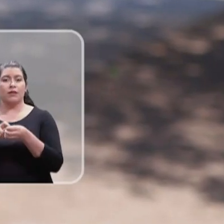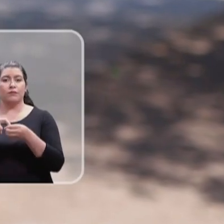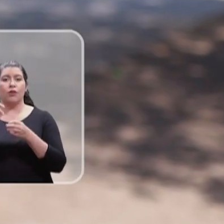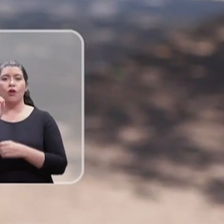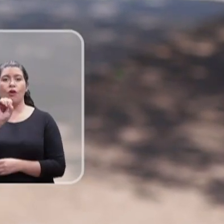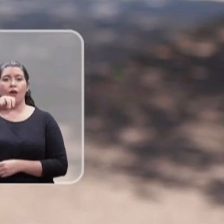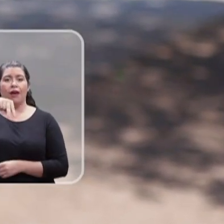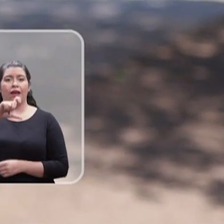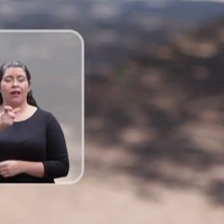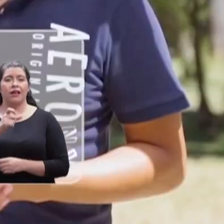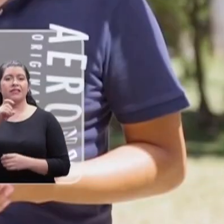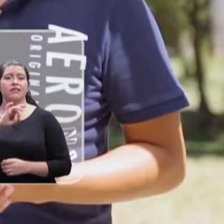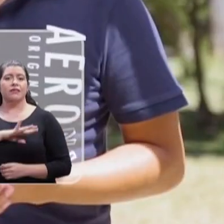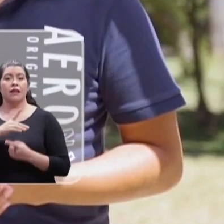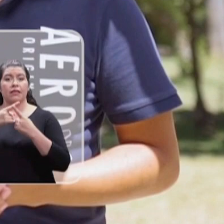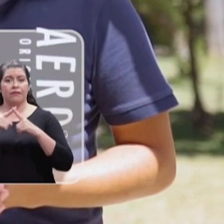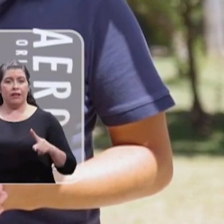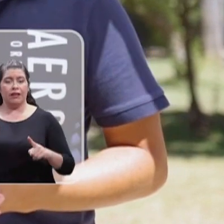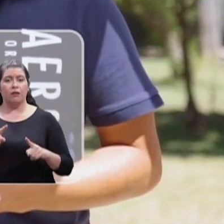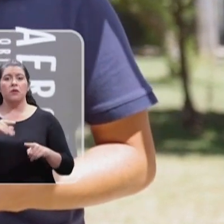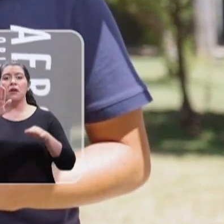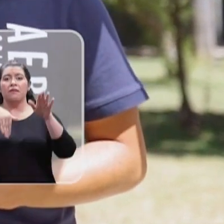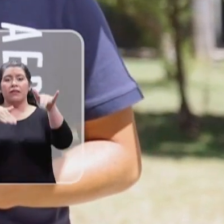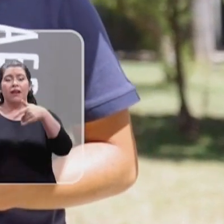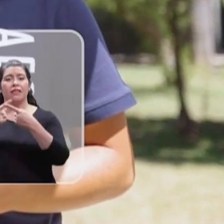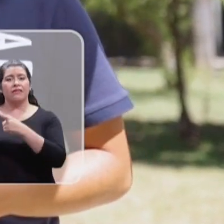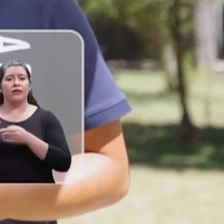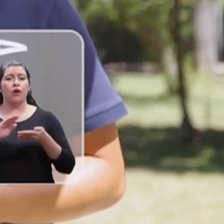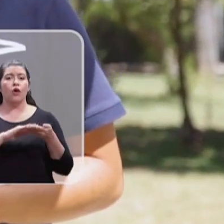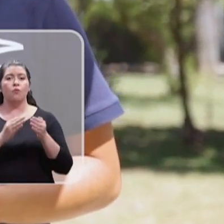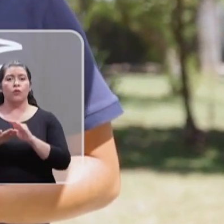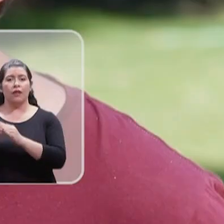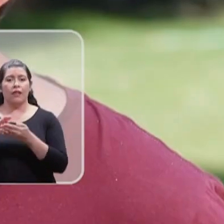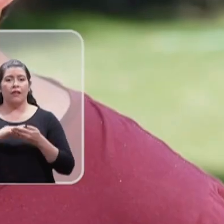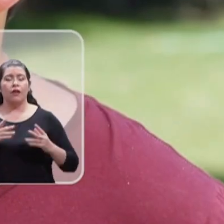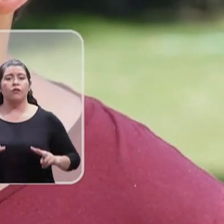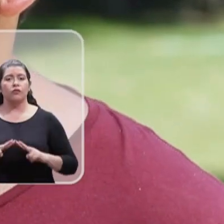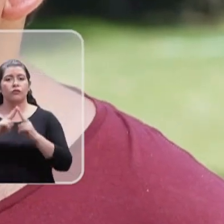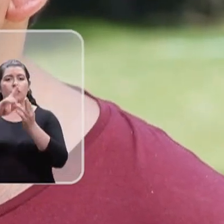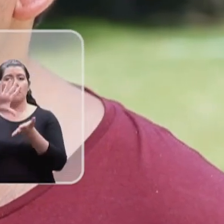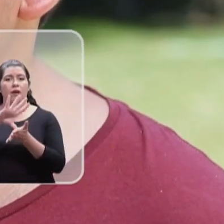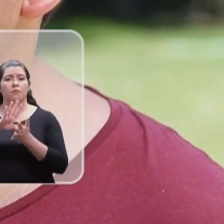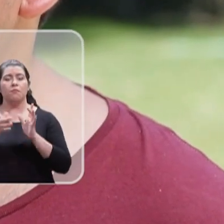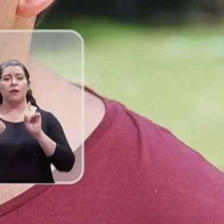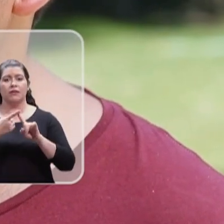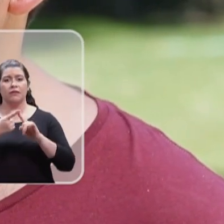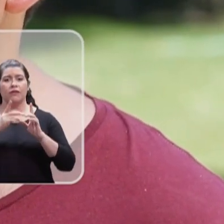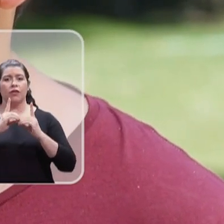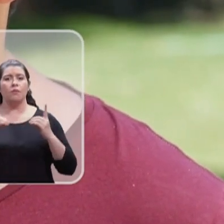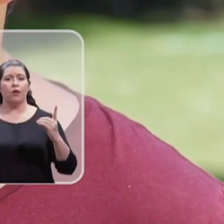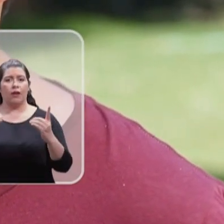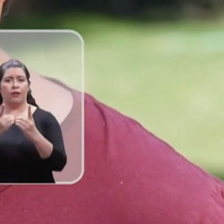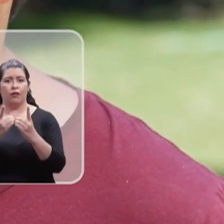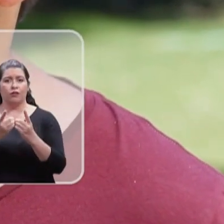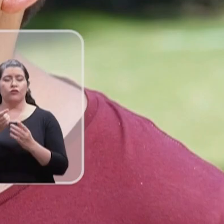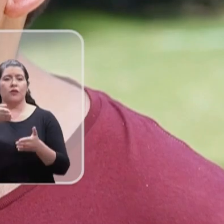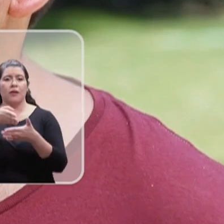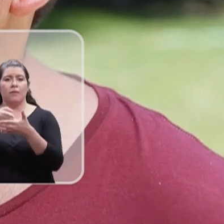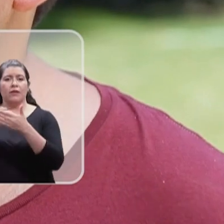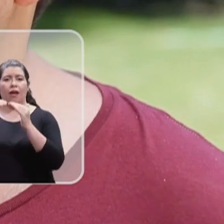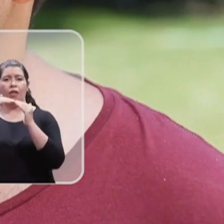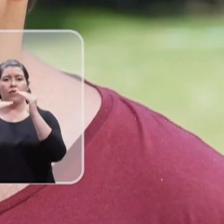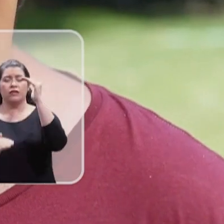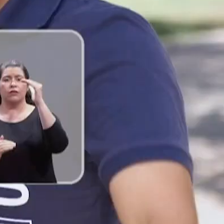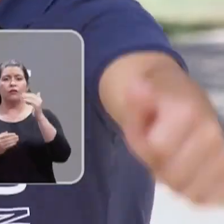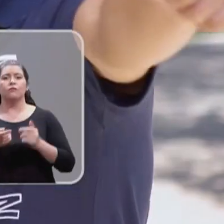Nosotros pertenecemos a la ONG Chile Diferente y queremos invitar a las distintas comunidades a que sean parte de la construcción de un país más participativo y democrático,